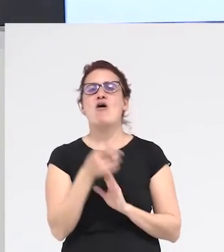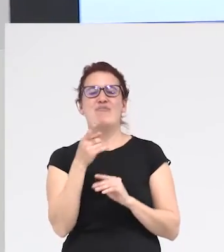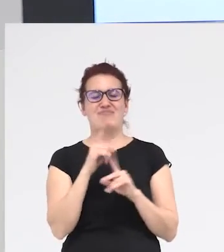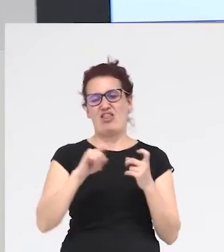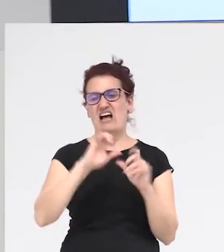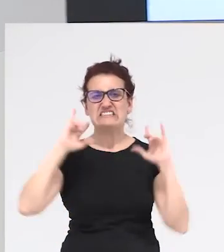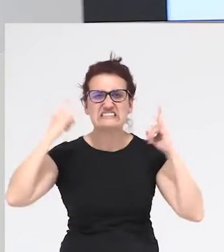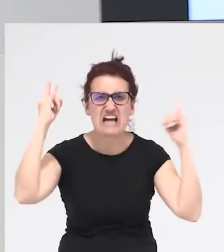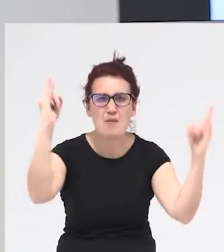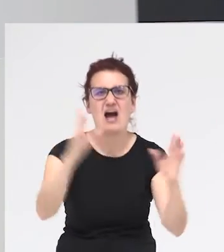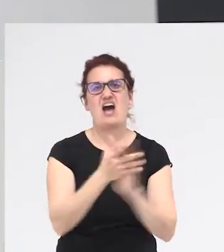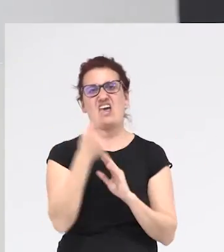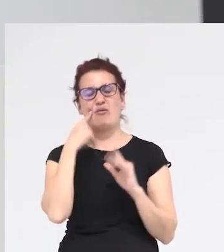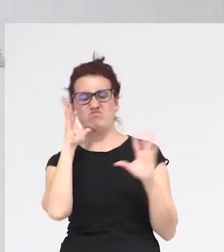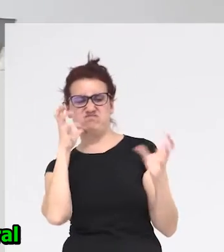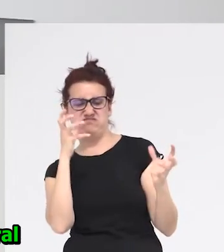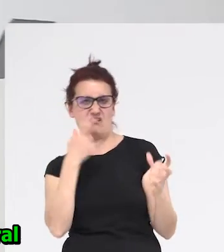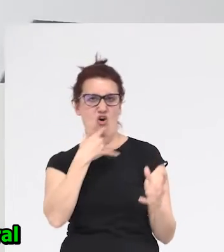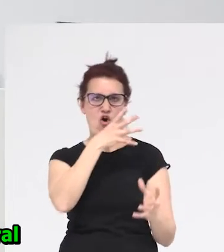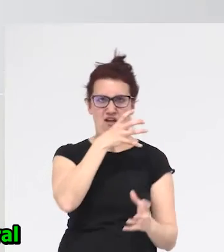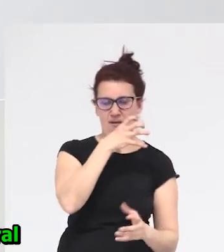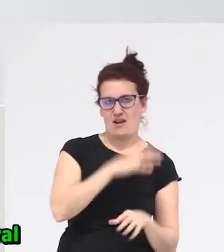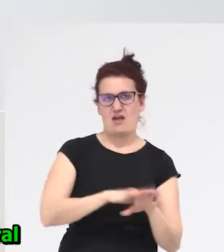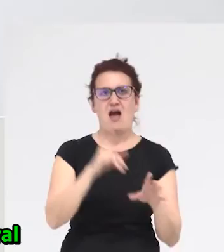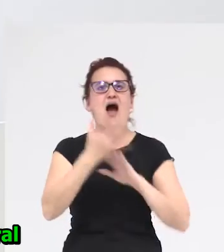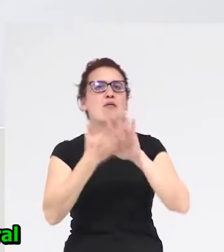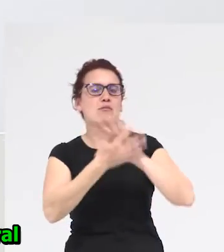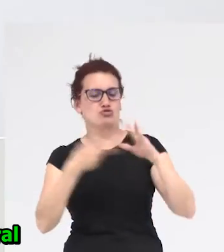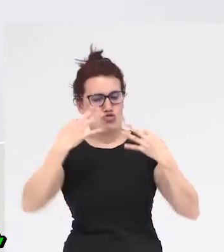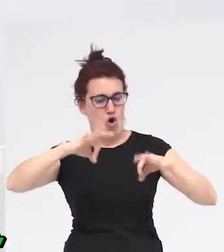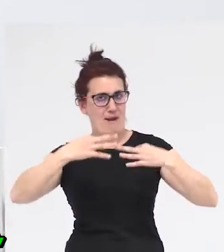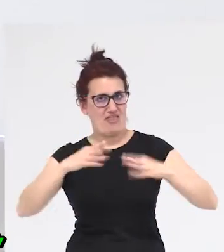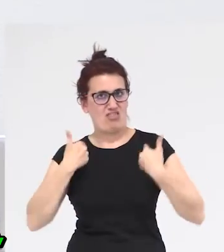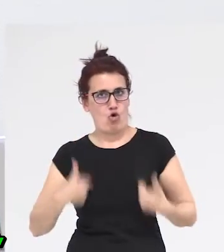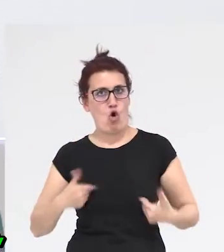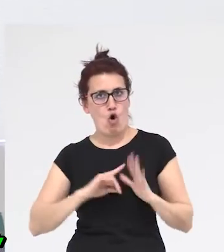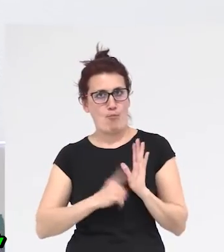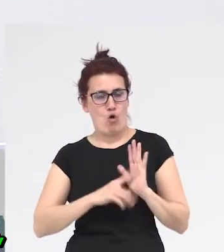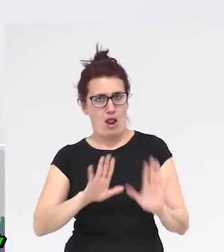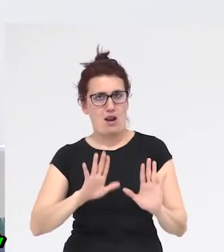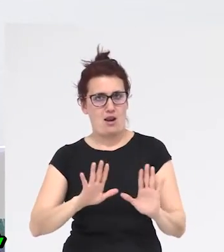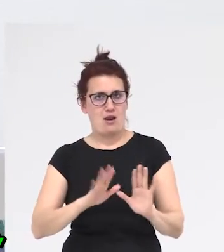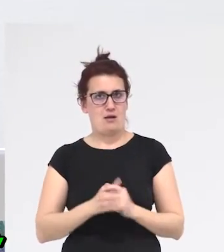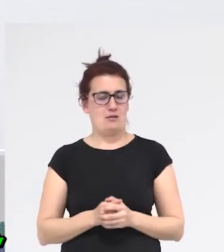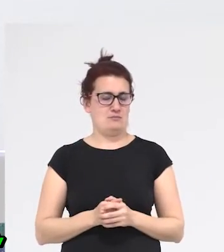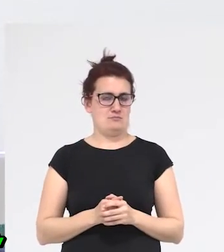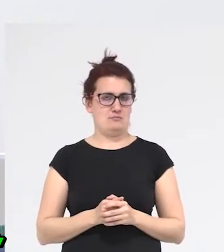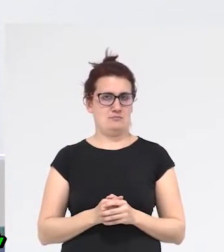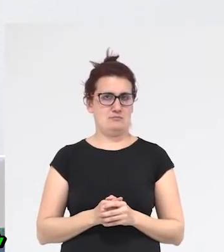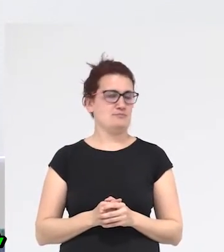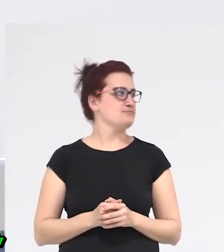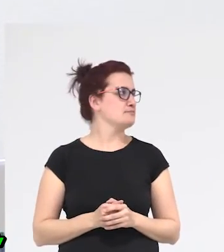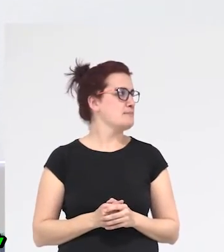salvaje, en el lugar de lo monstruoso. Hablábamos de normalidad corporal y hablábamos